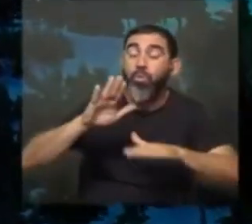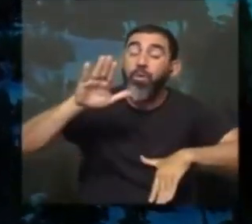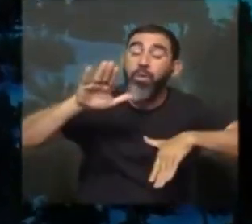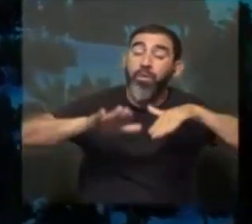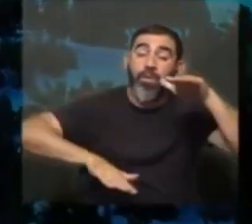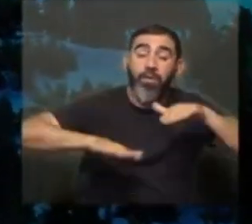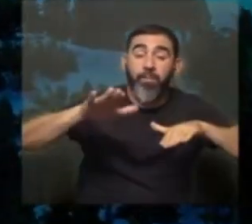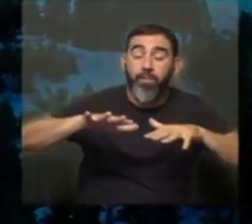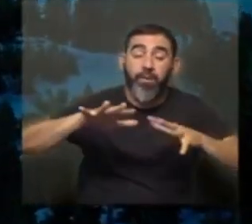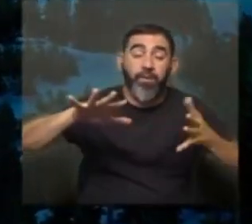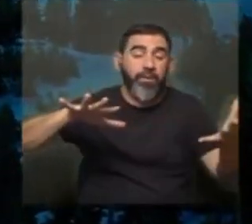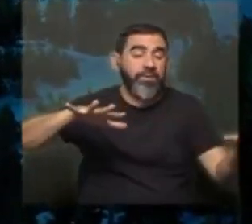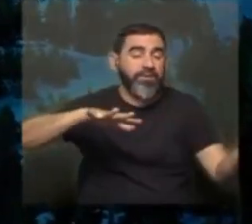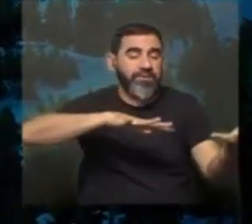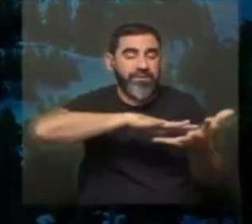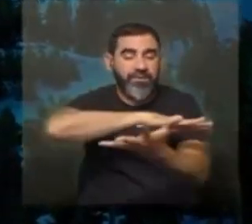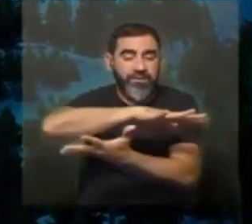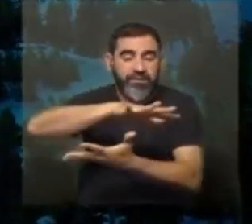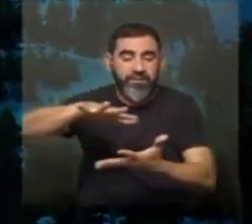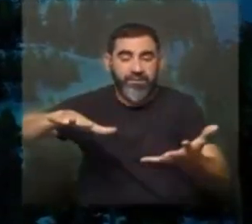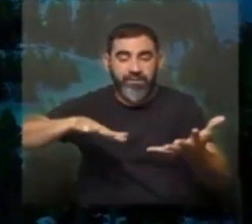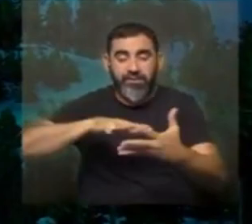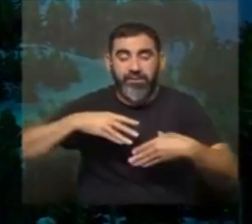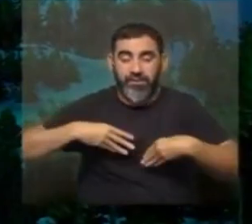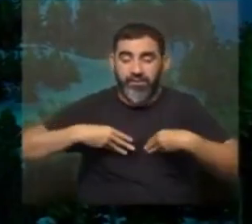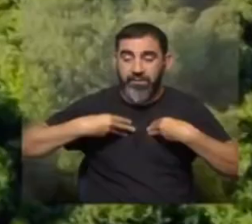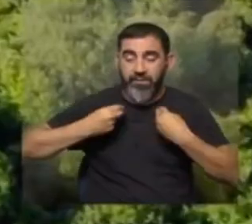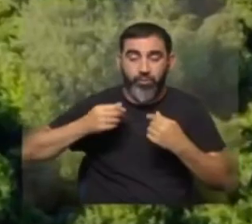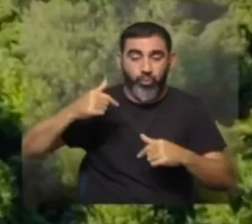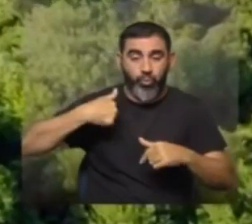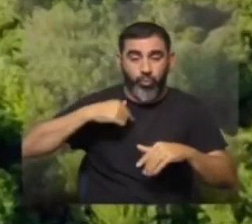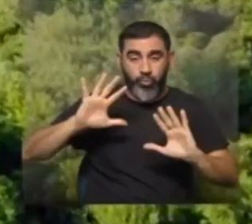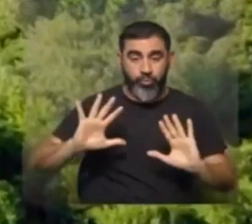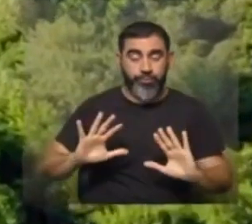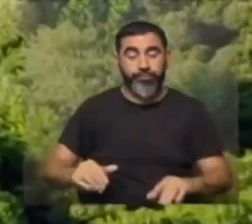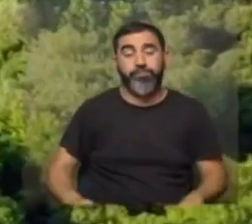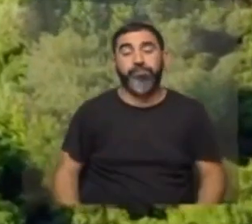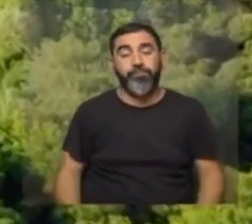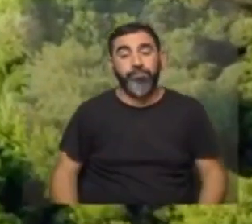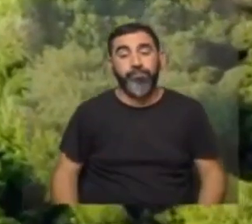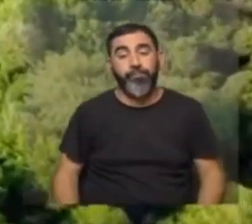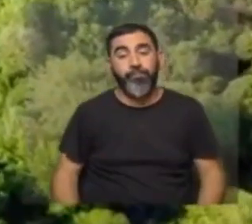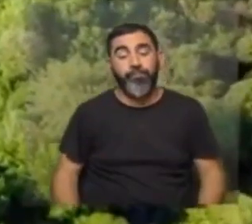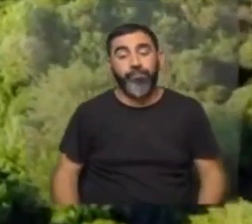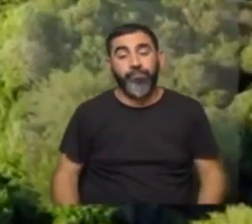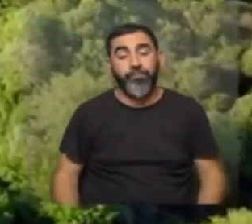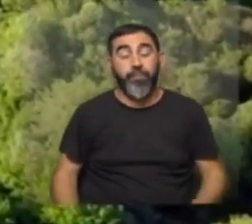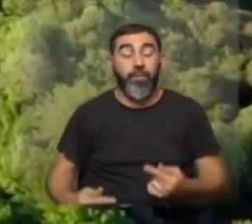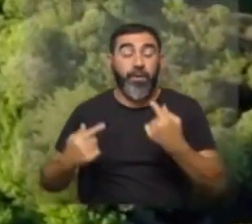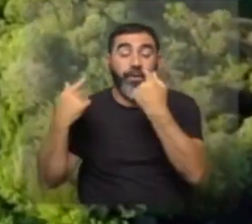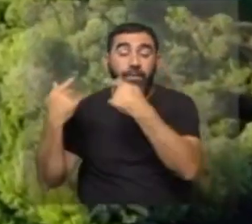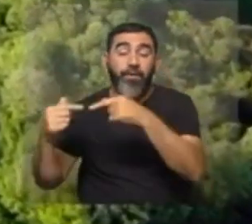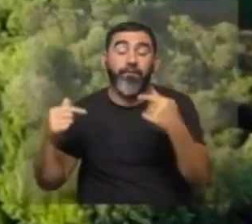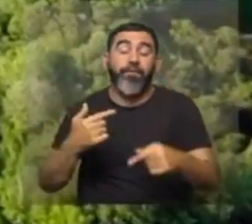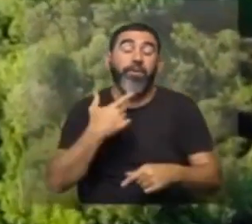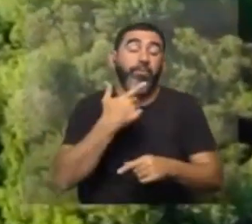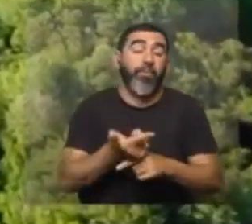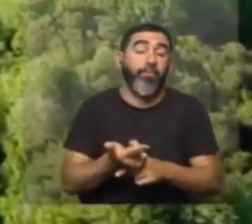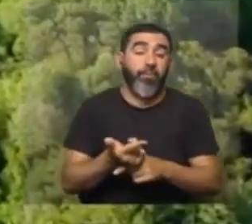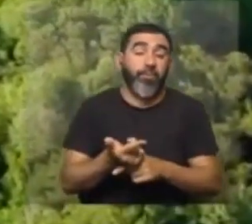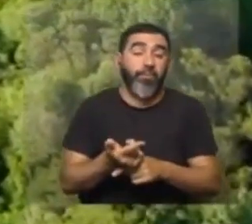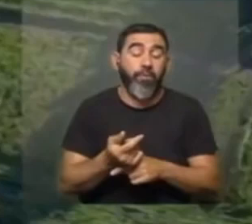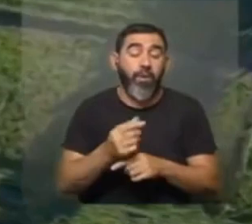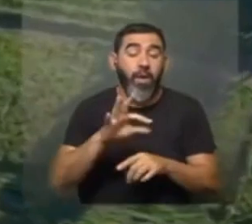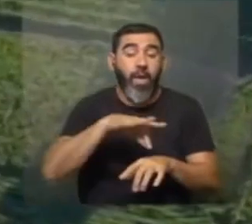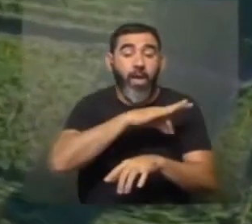depende del conjunto de receptores sensoriales que posea. Entonces, el mundo no es el mismo para una